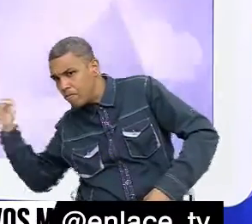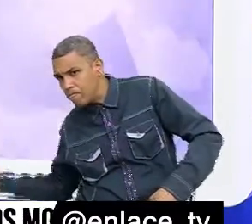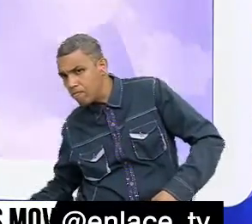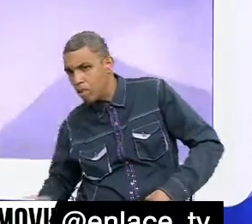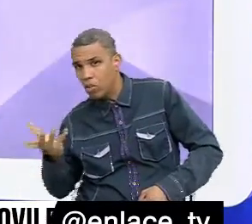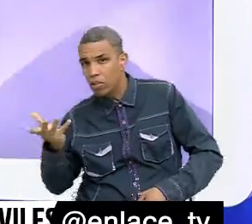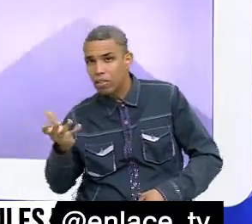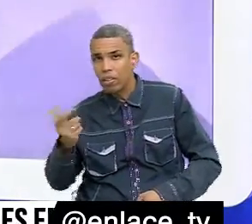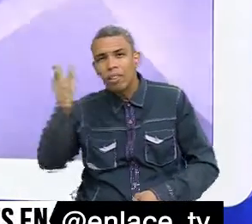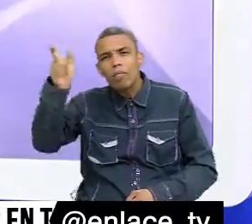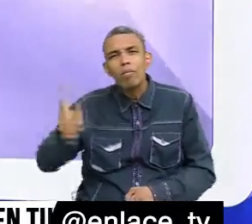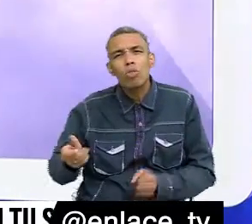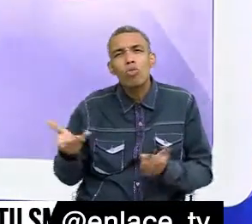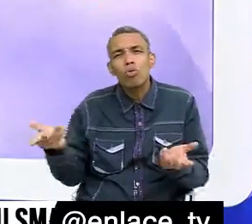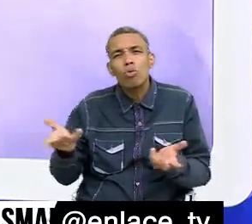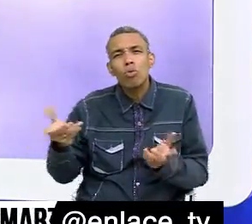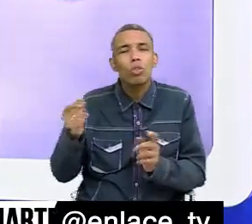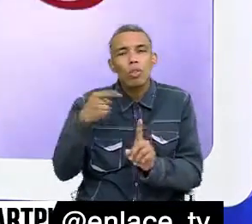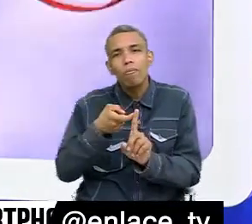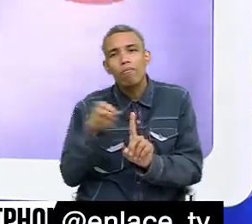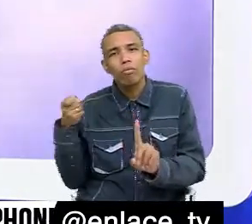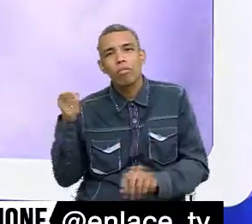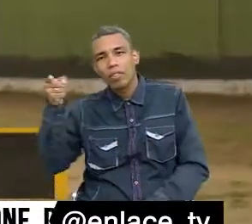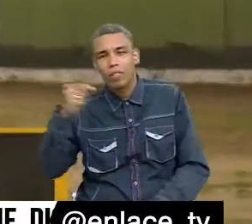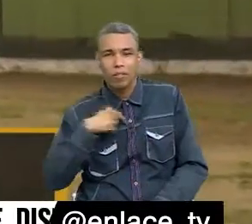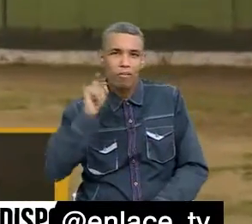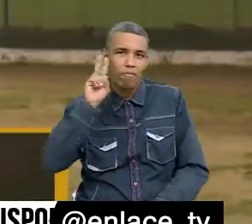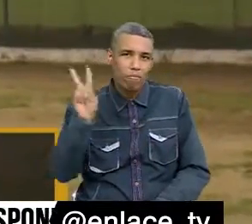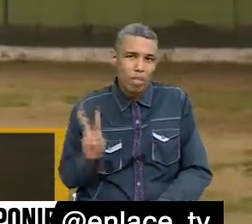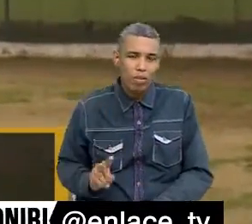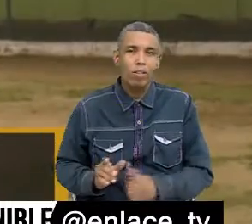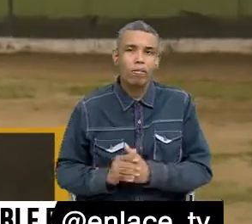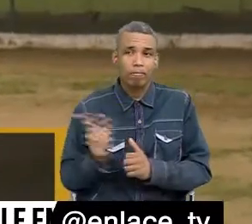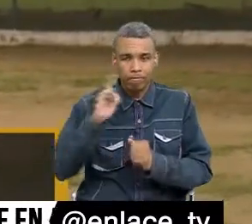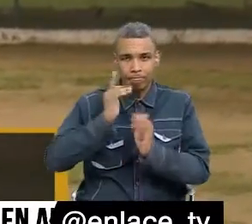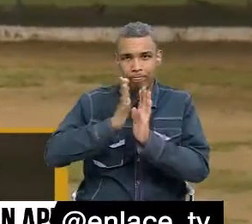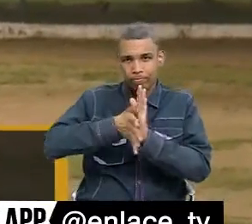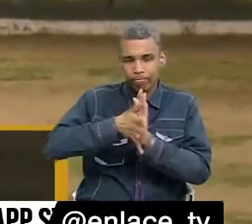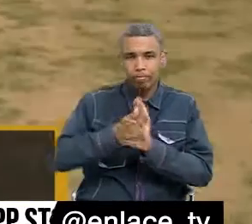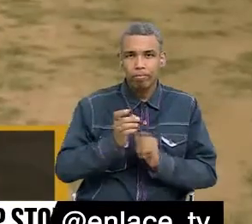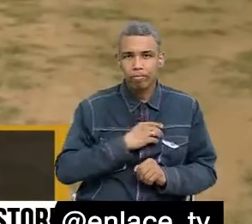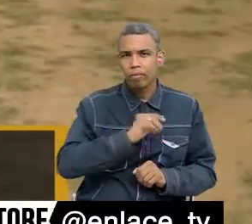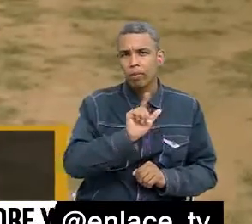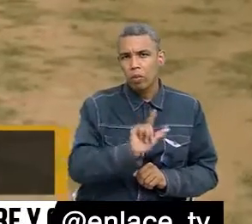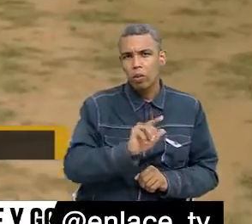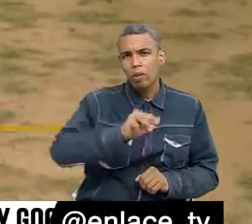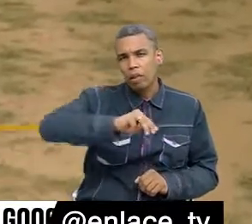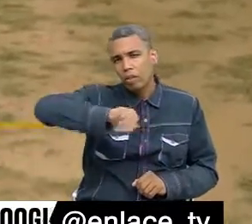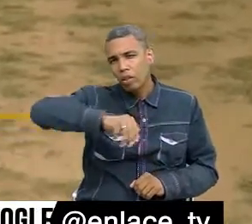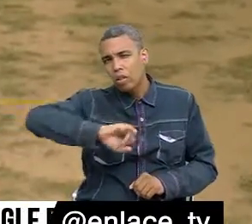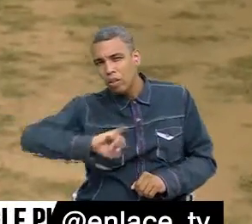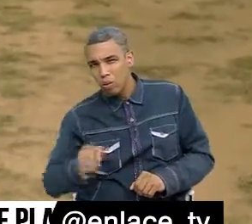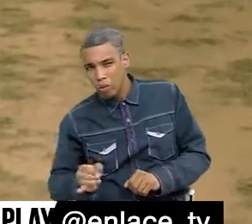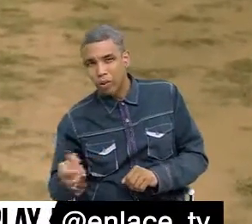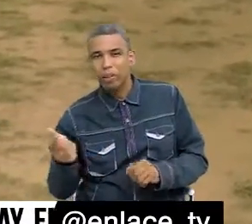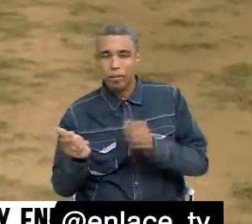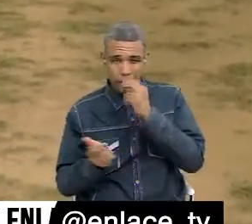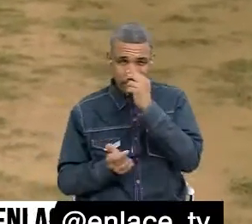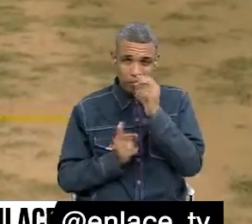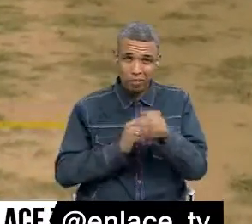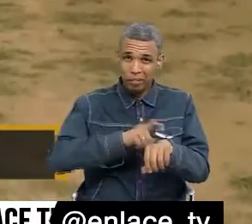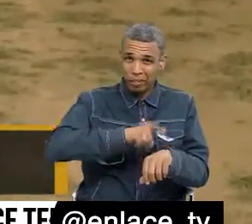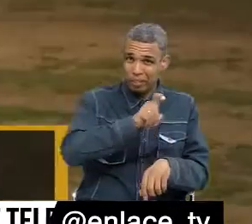amantes de este deporte de la pelota rápida. De lunes a jueves de 6:30 de la tarde a 8:30 de la noche en el estadio de softball Joaquín Barros